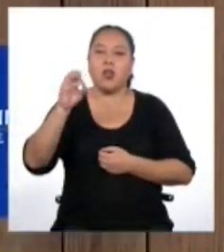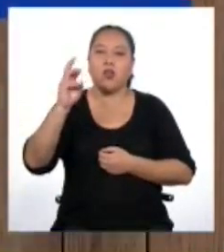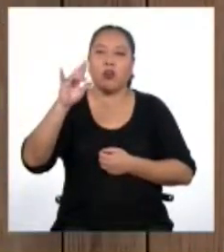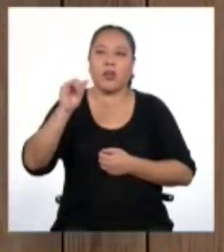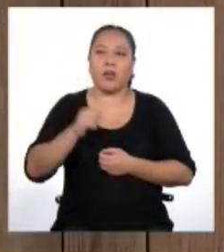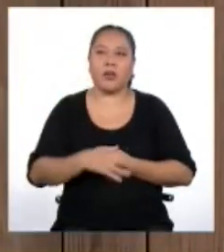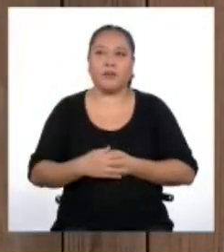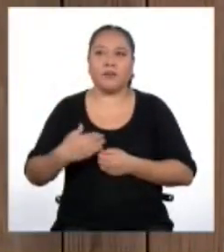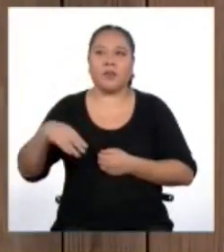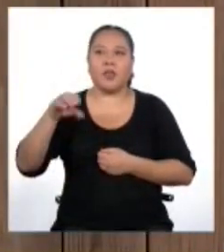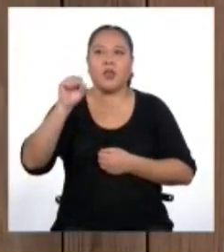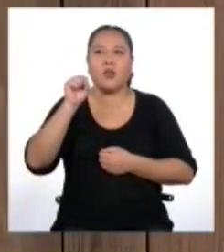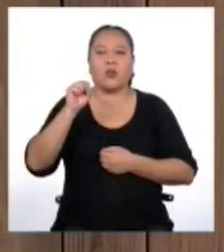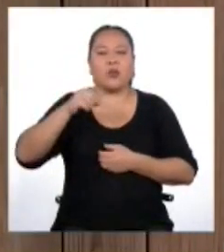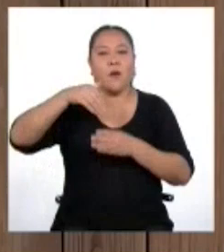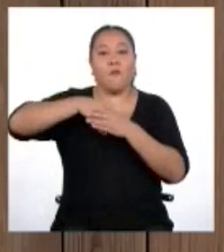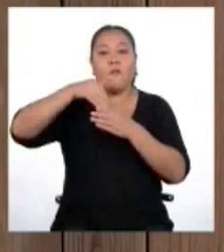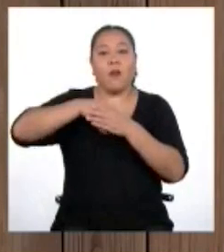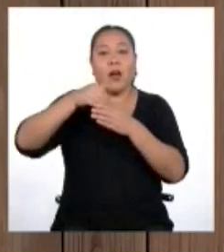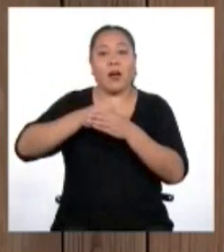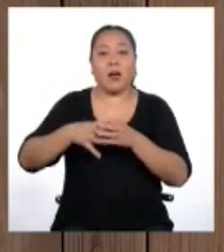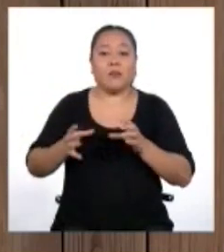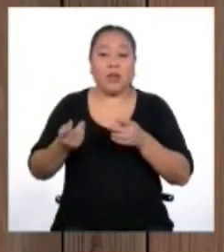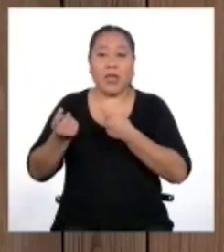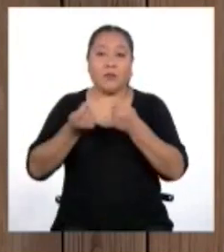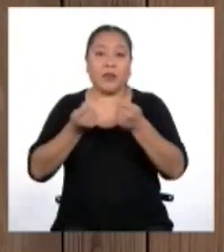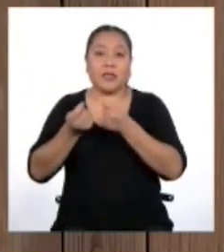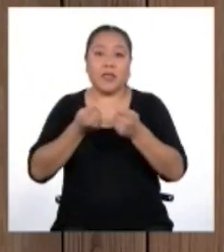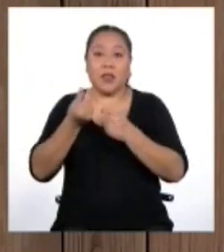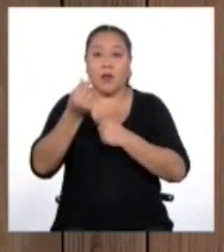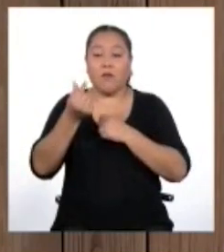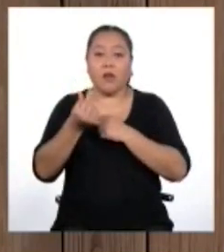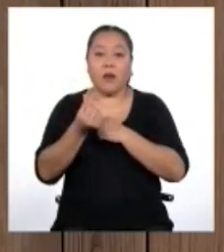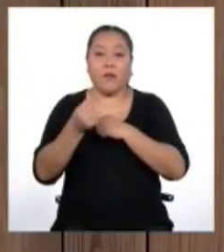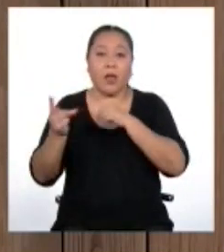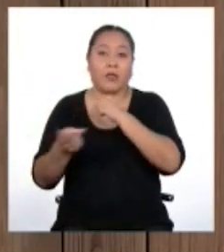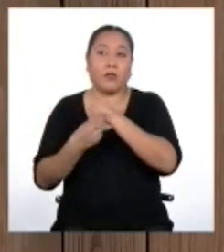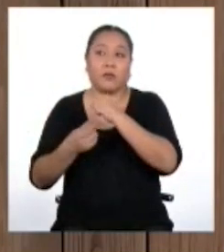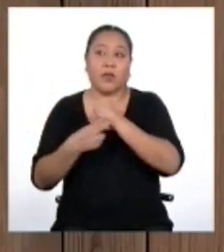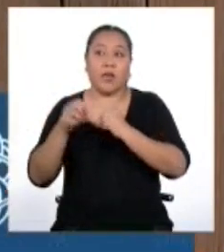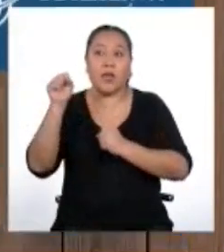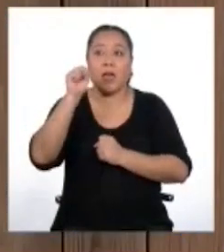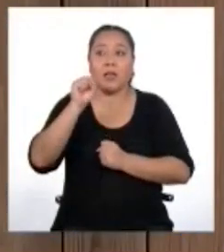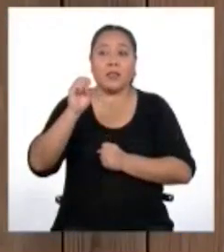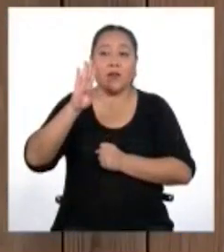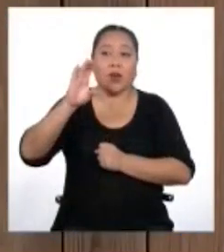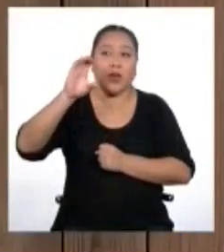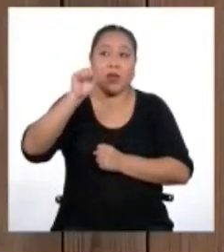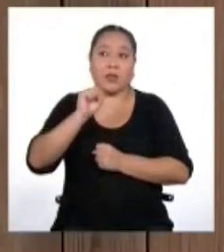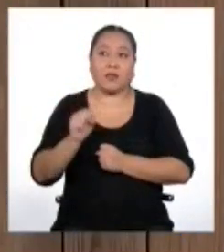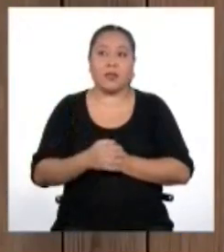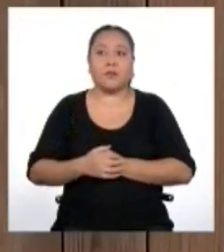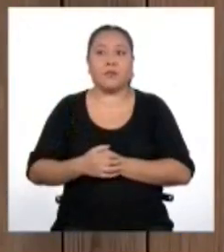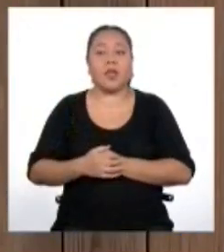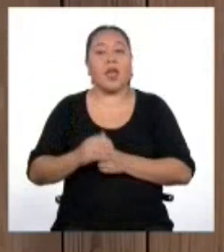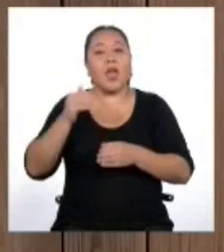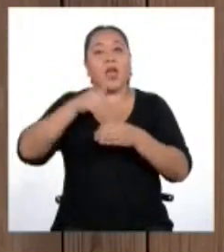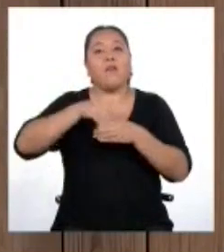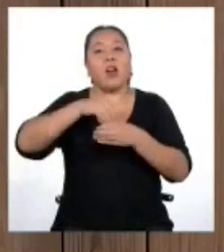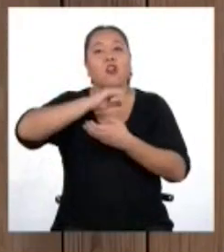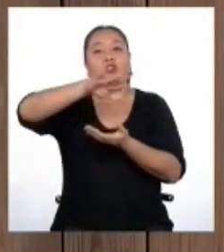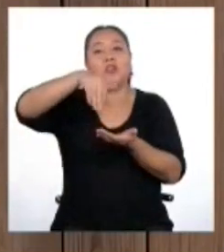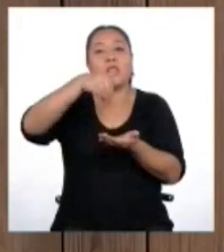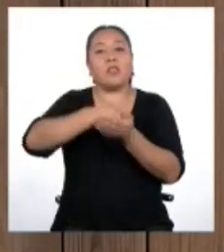la Superintendencia de Bancos Seguros y Administradora de Fondo de Pensiones o SBS y el Banco Central de Reserva del